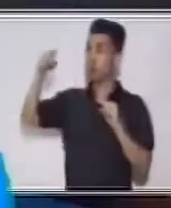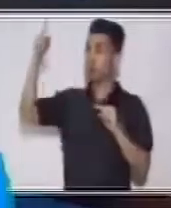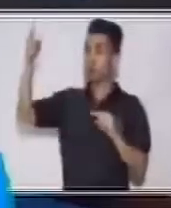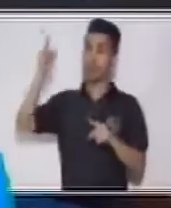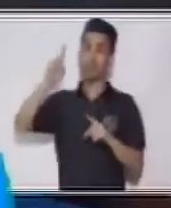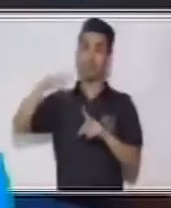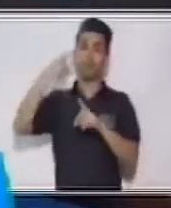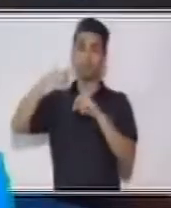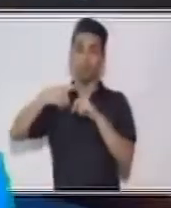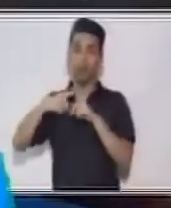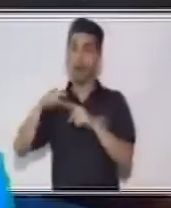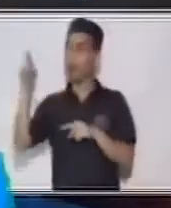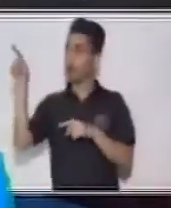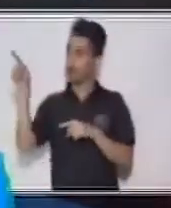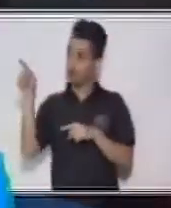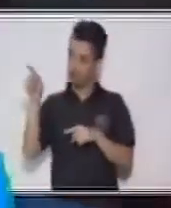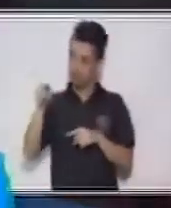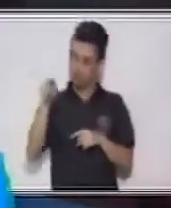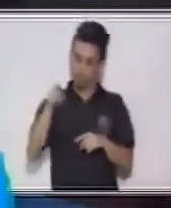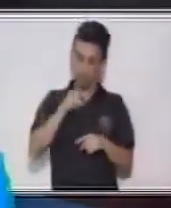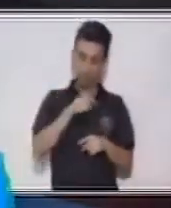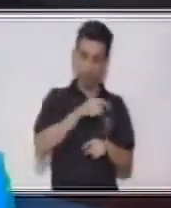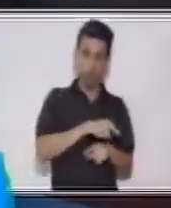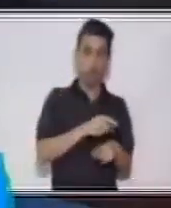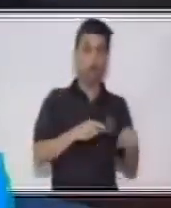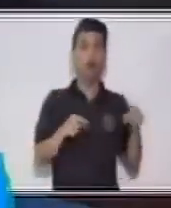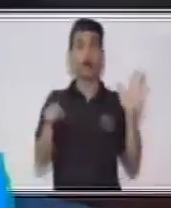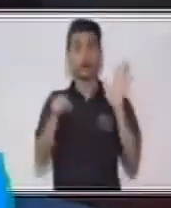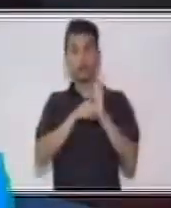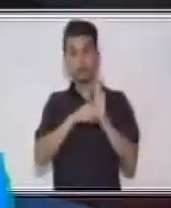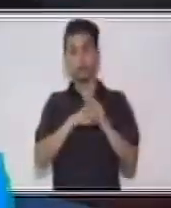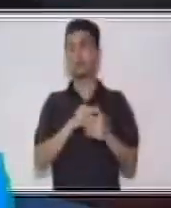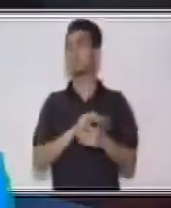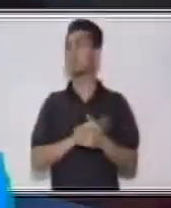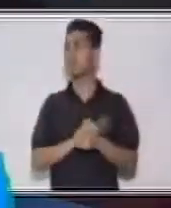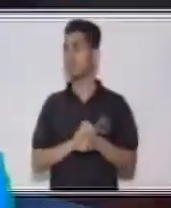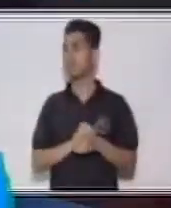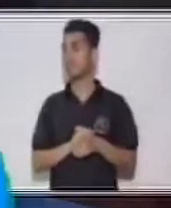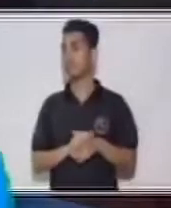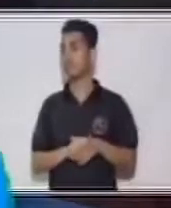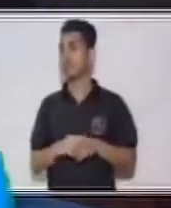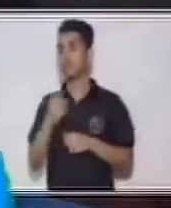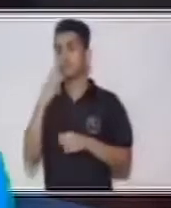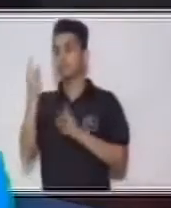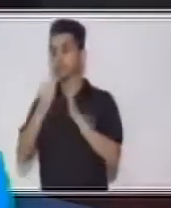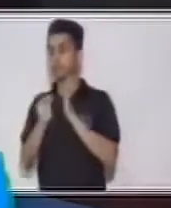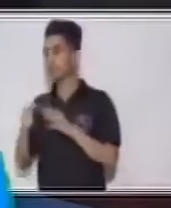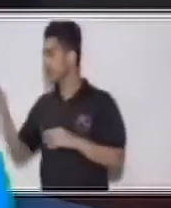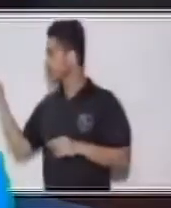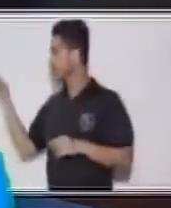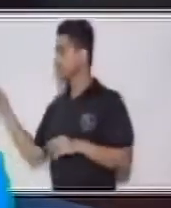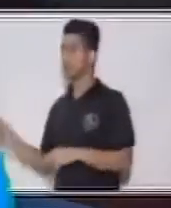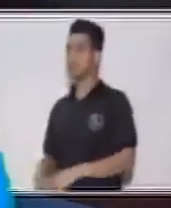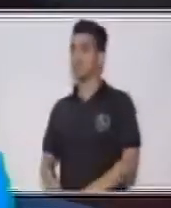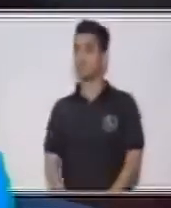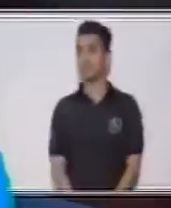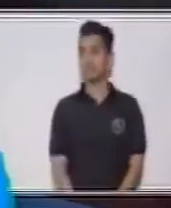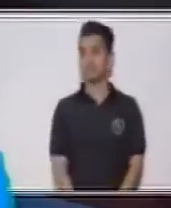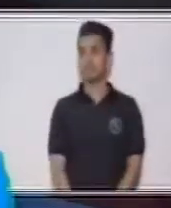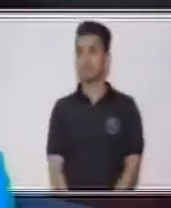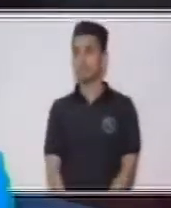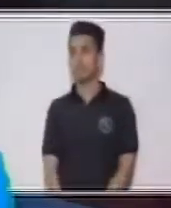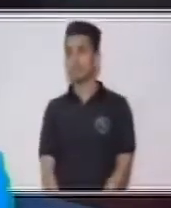de este número veamos hasta este este esta imagen acá en esta imagen podemos